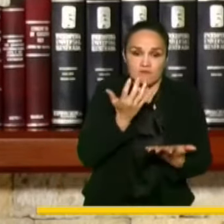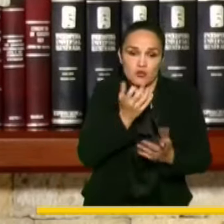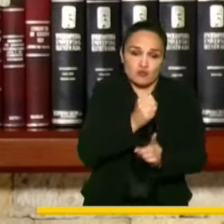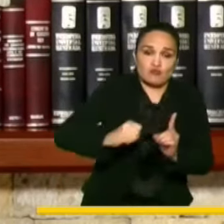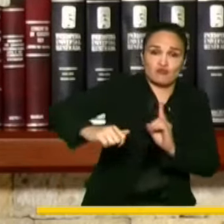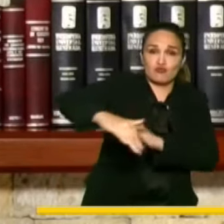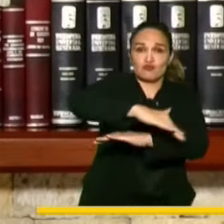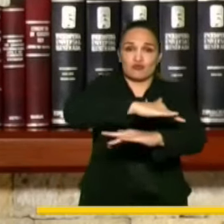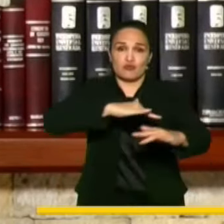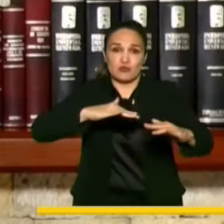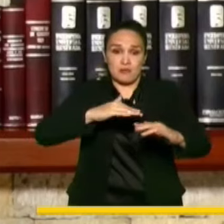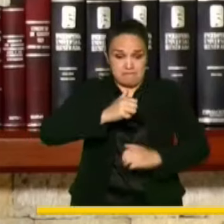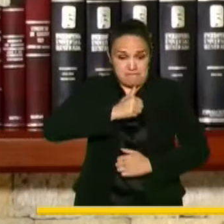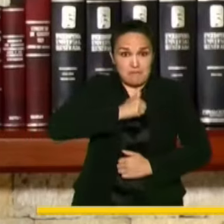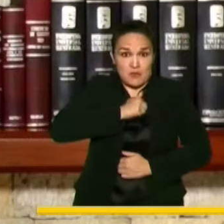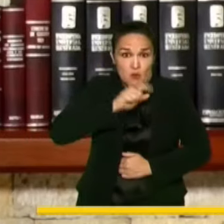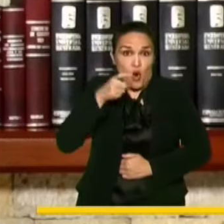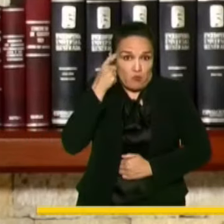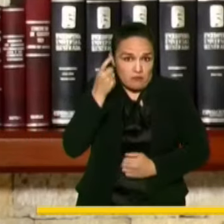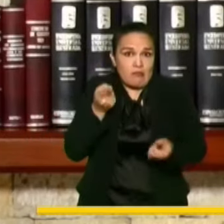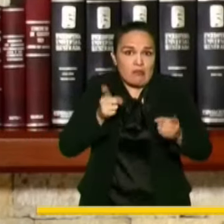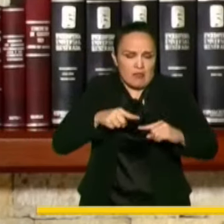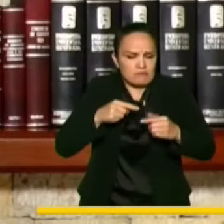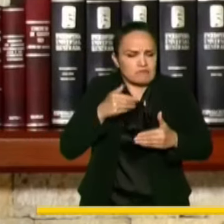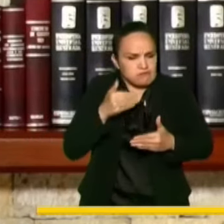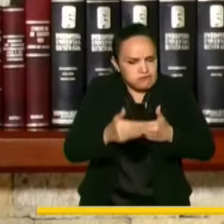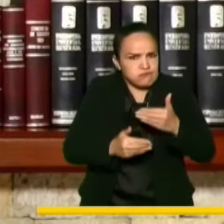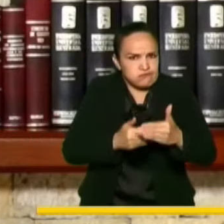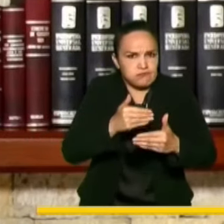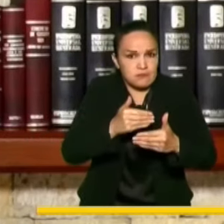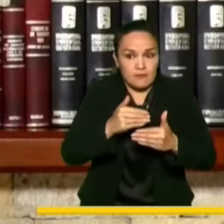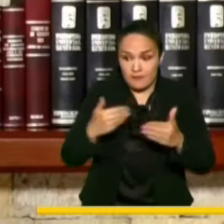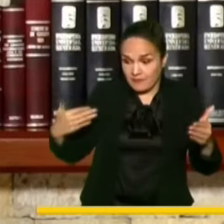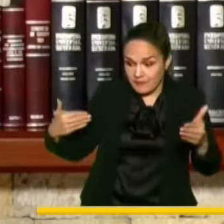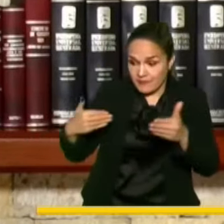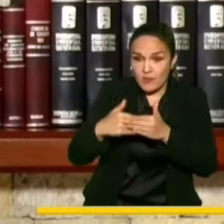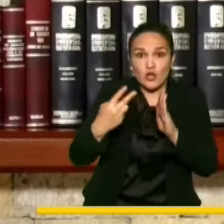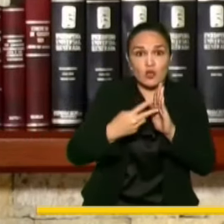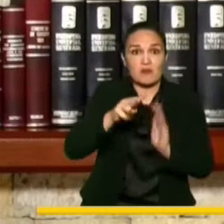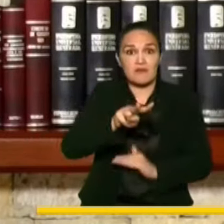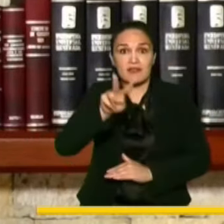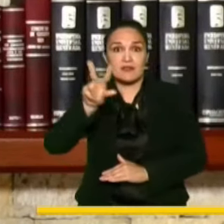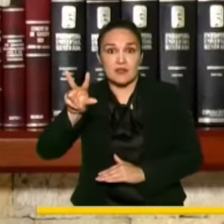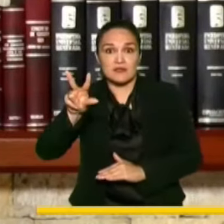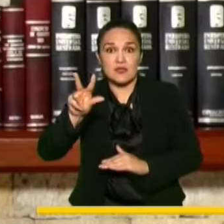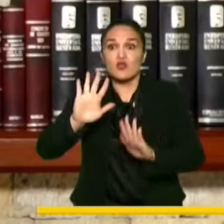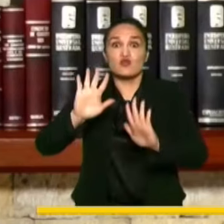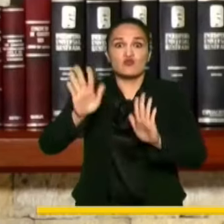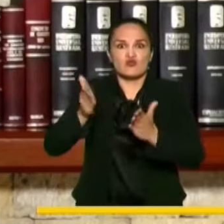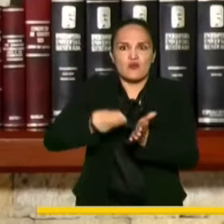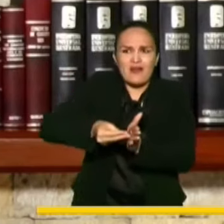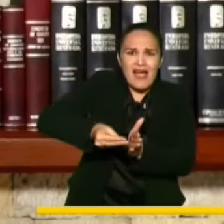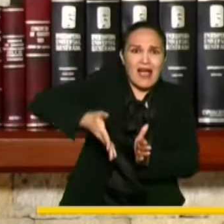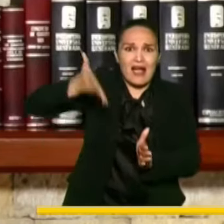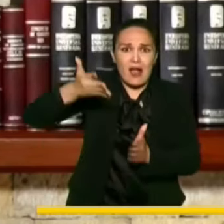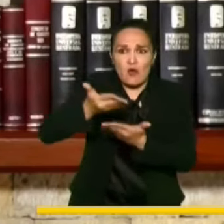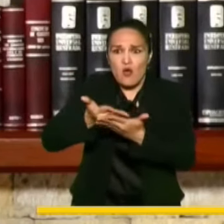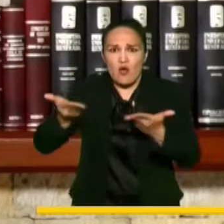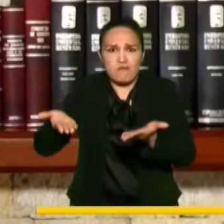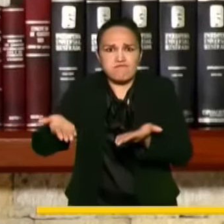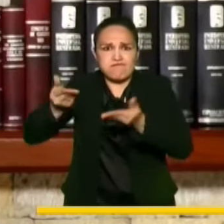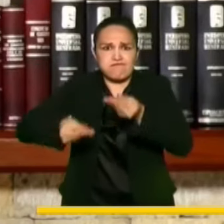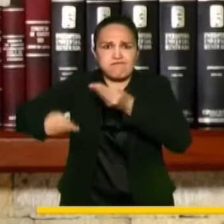sociedad y para el mismo gobierno. En el 2023 hemos logrado bajar la tasa de inflación, fundamentalmente